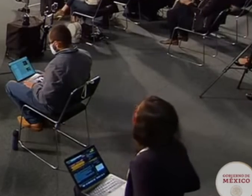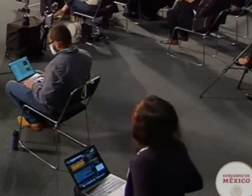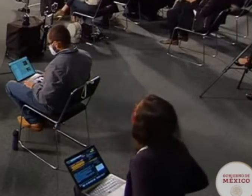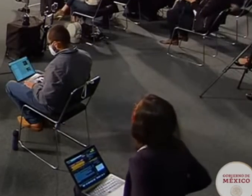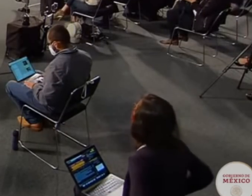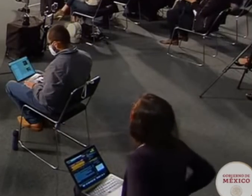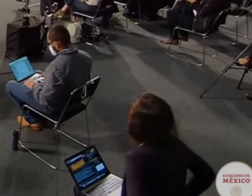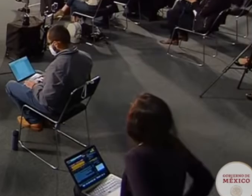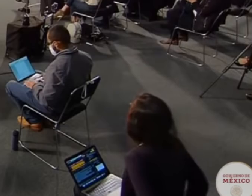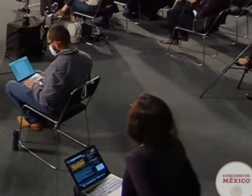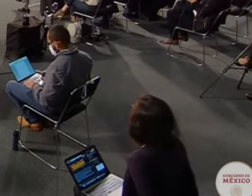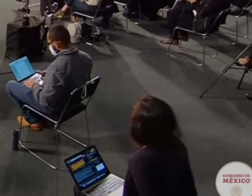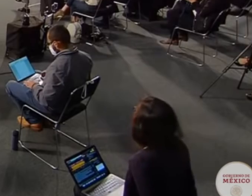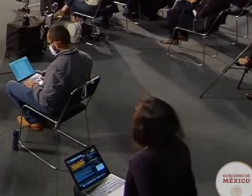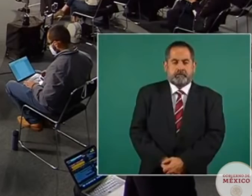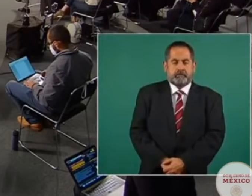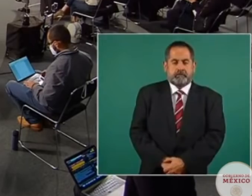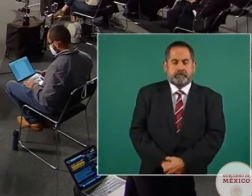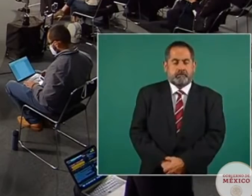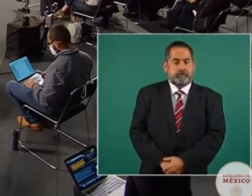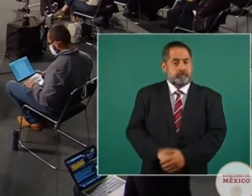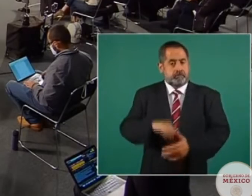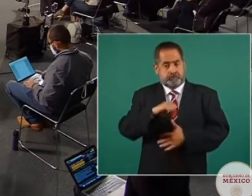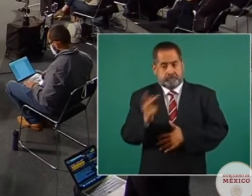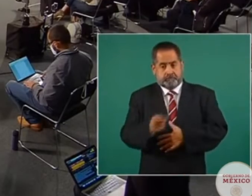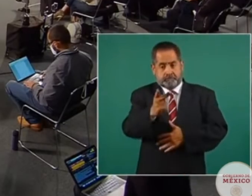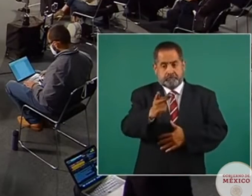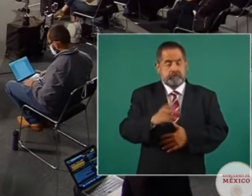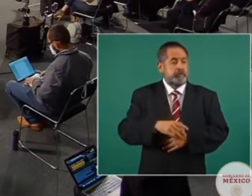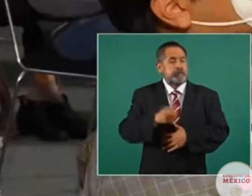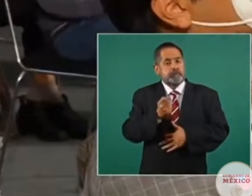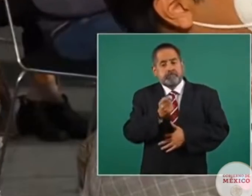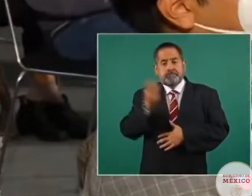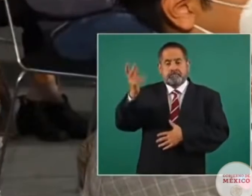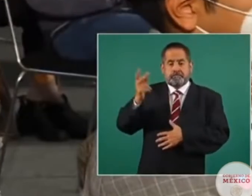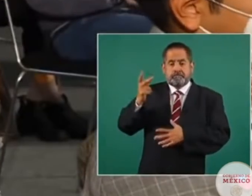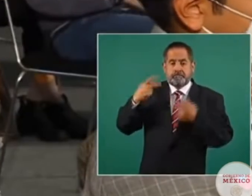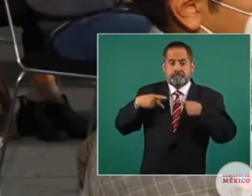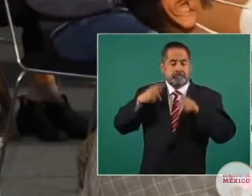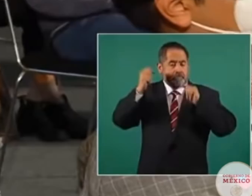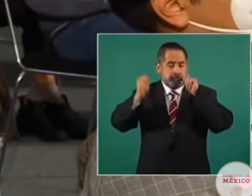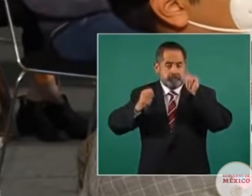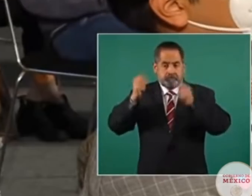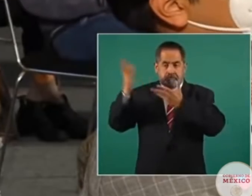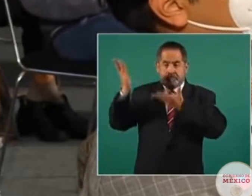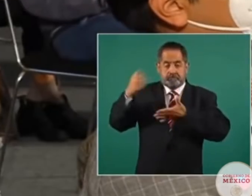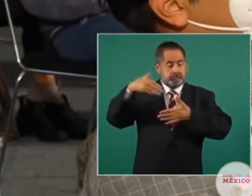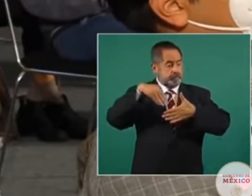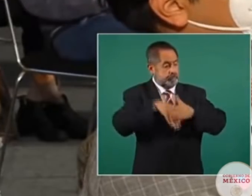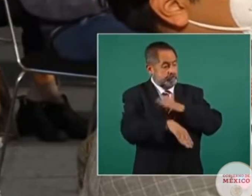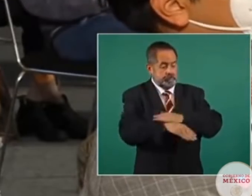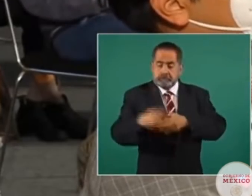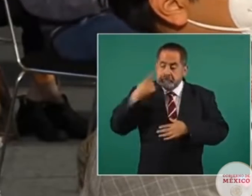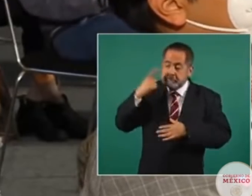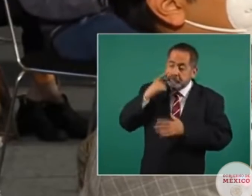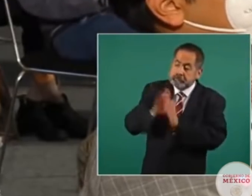el carnet de vacunación para poder ingresar al país los turistas o van a pedirles el examen de COVID, como en